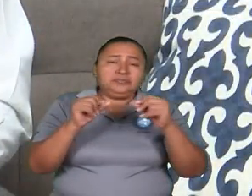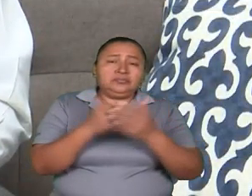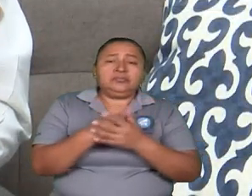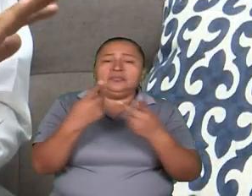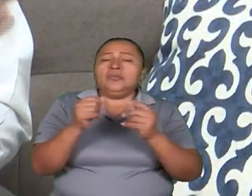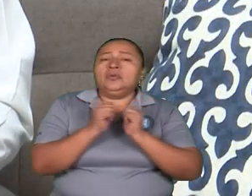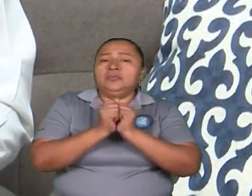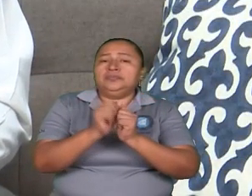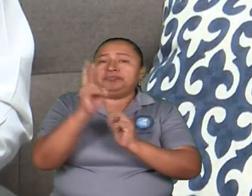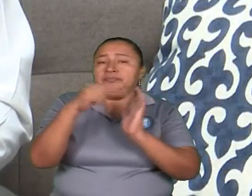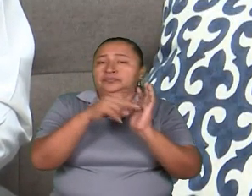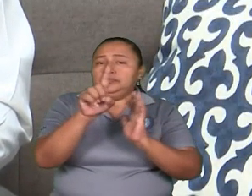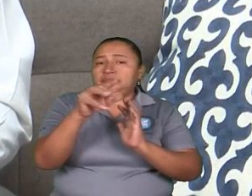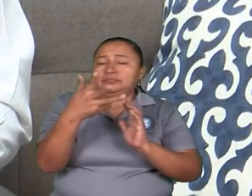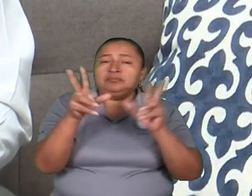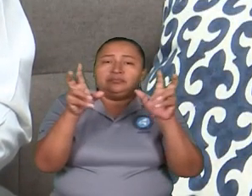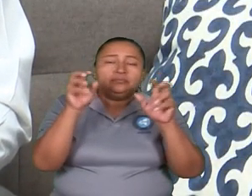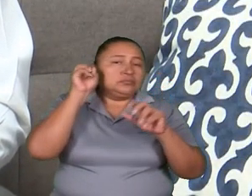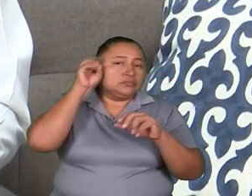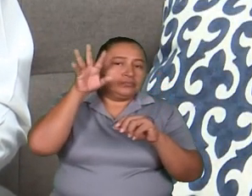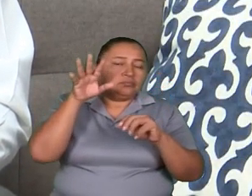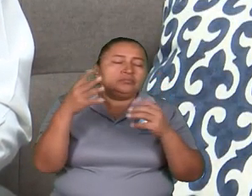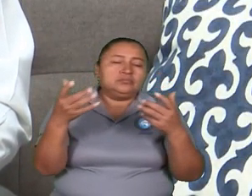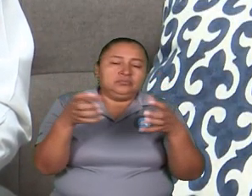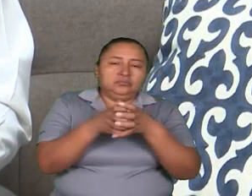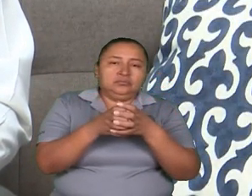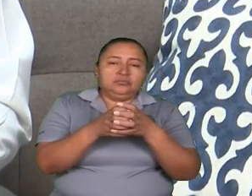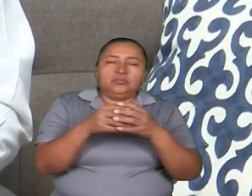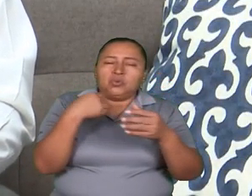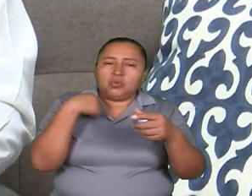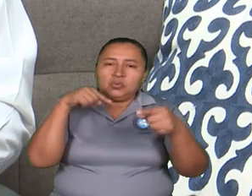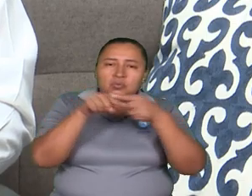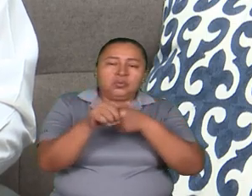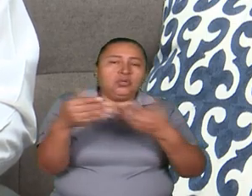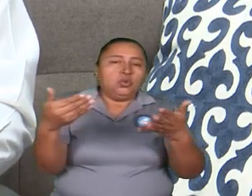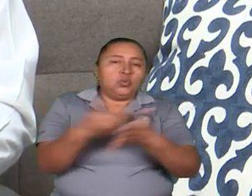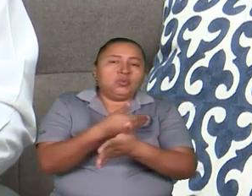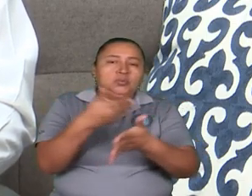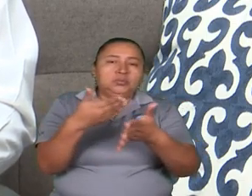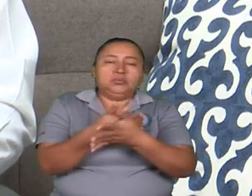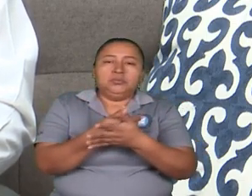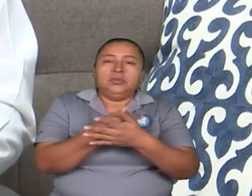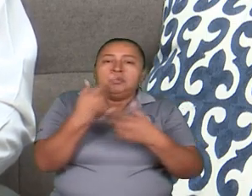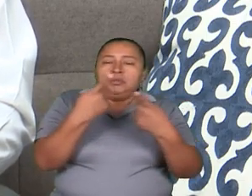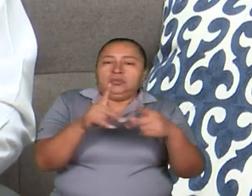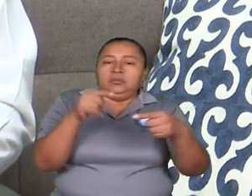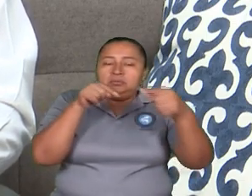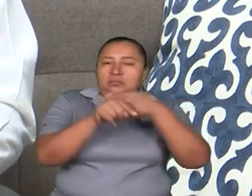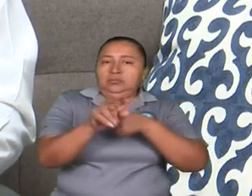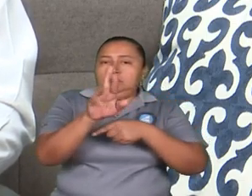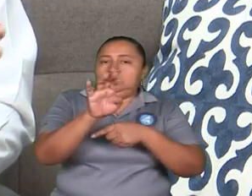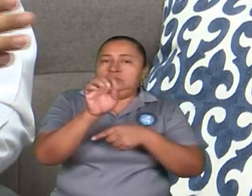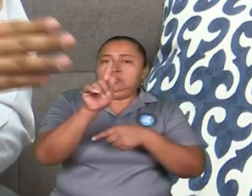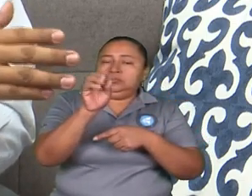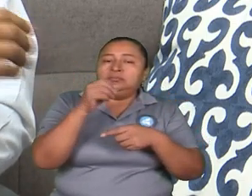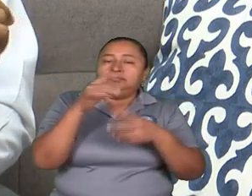toda la audiencia en Granada que a esta hora está sintonizando nuestro programa. Muy importante todo el tema que estamos abordando en esta